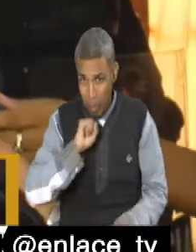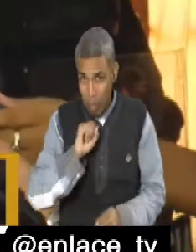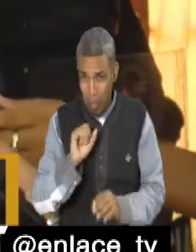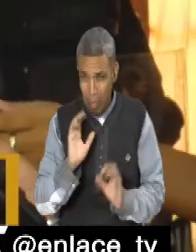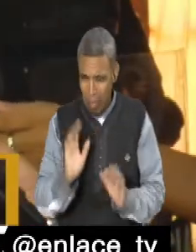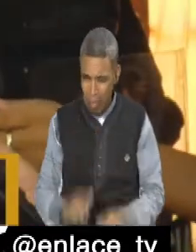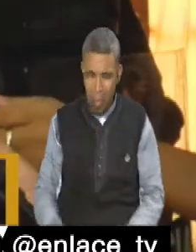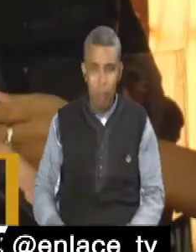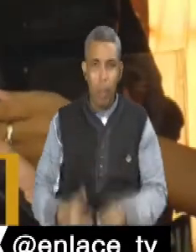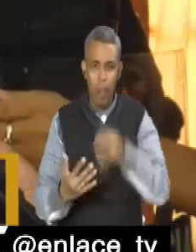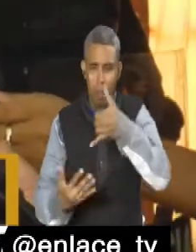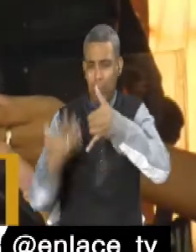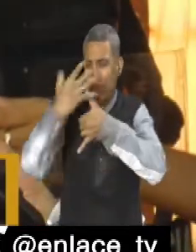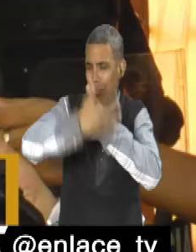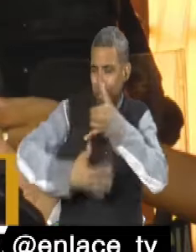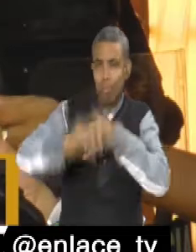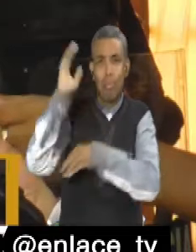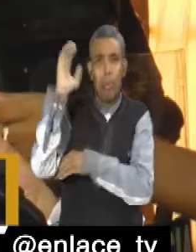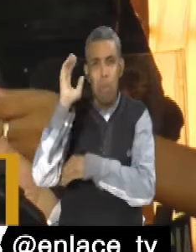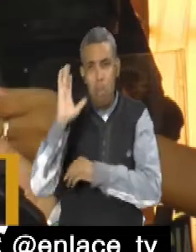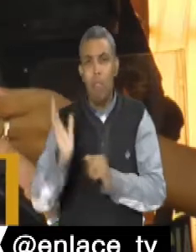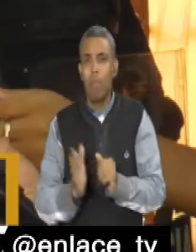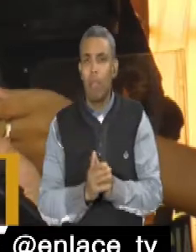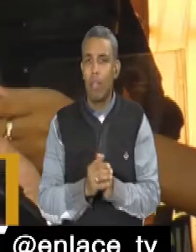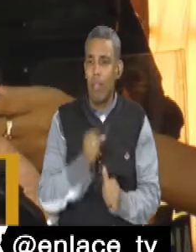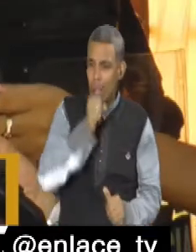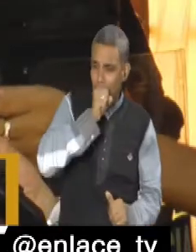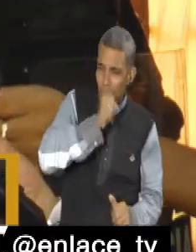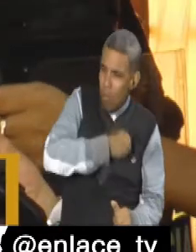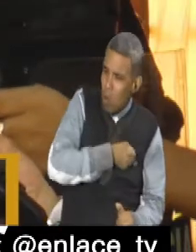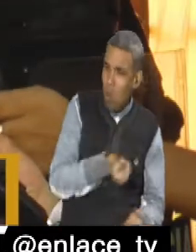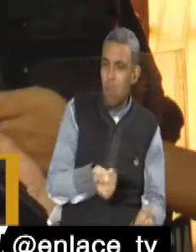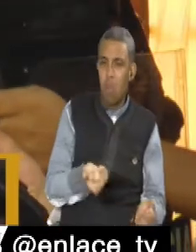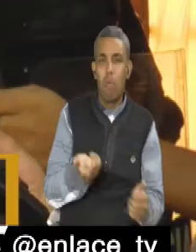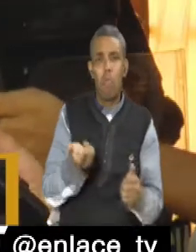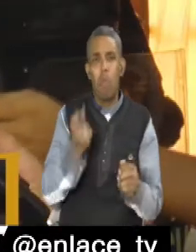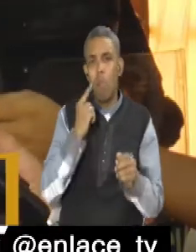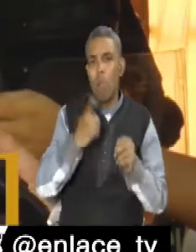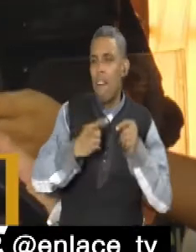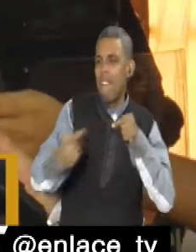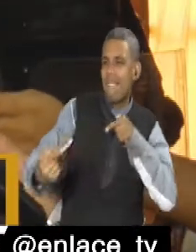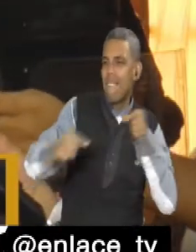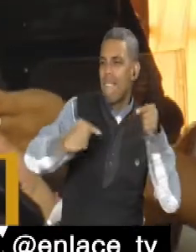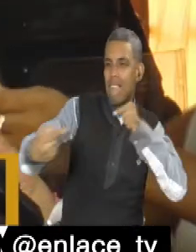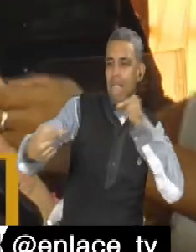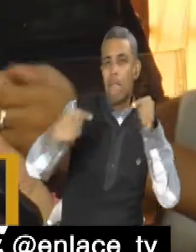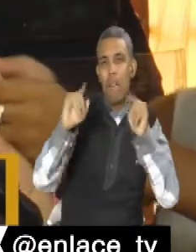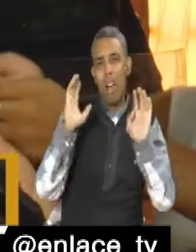cual por tener una camiseta, otras personas